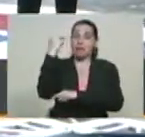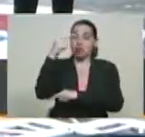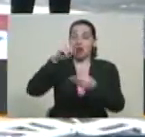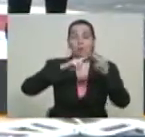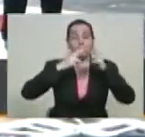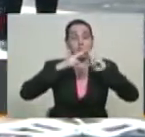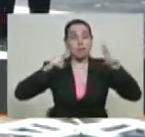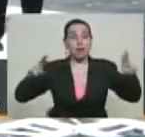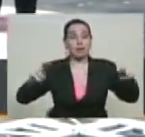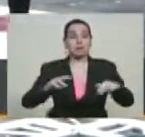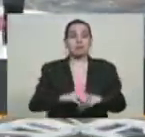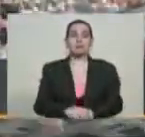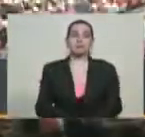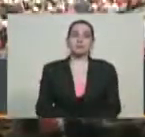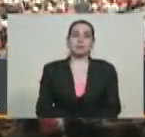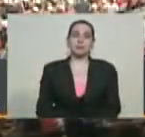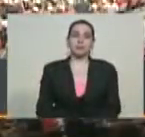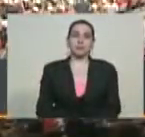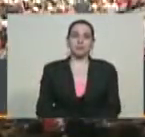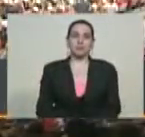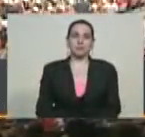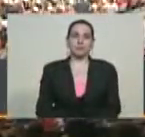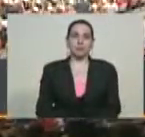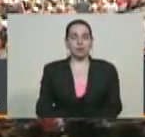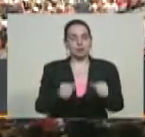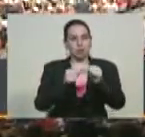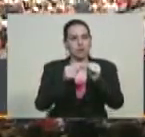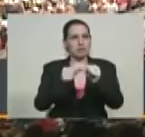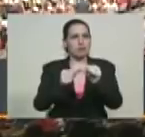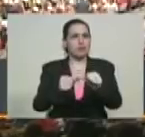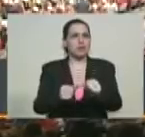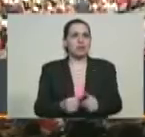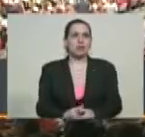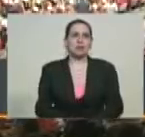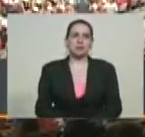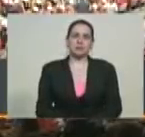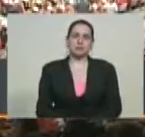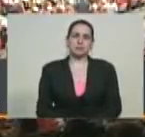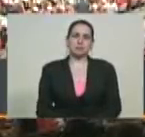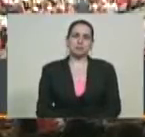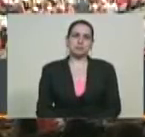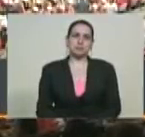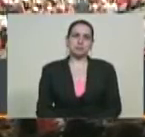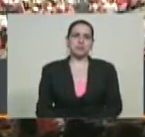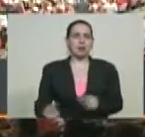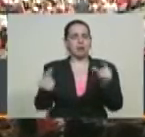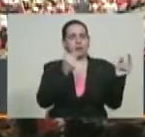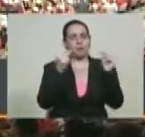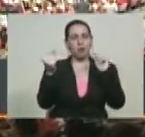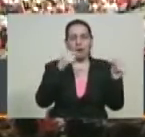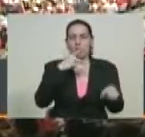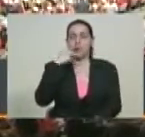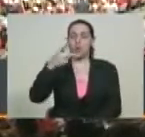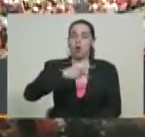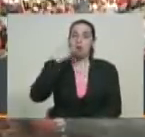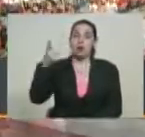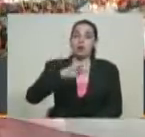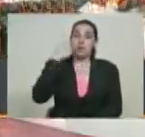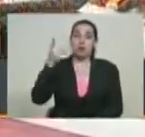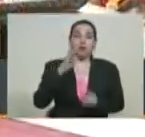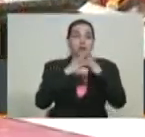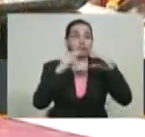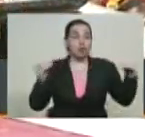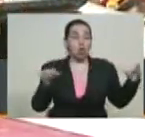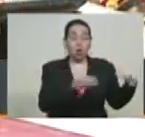paz, por la estabilidad, un gran diálogo nacional político con todas las